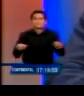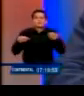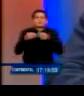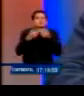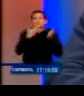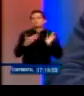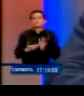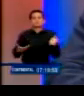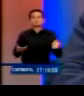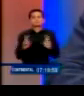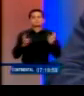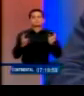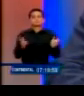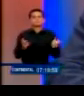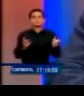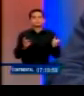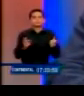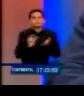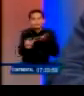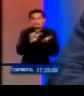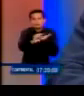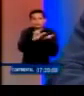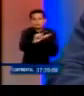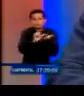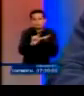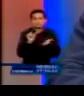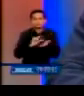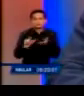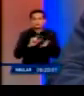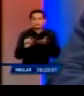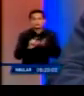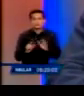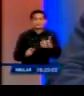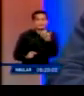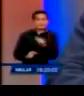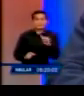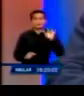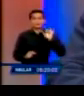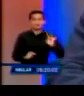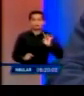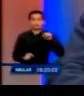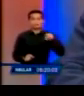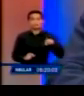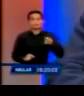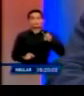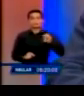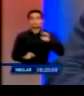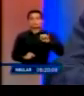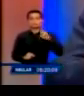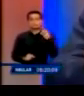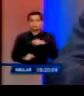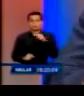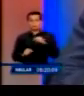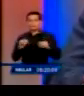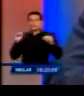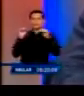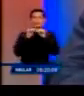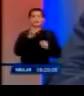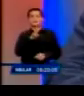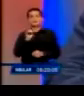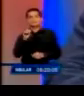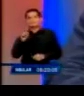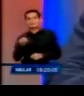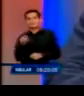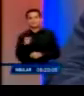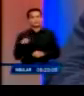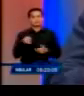tenido, por ejemplo, la cartera de crédito pasó de 18.200 millones de dólares unidades a 20.060